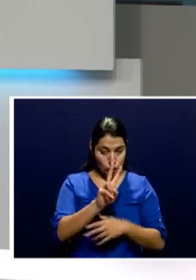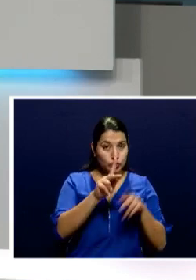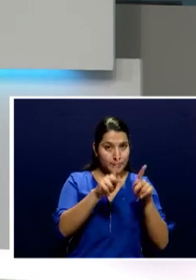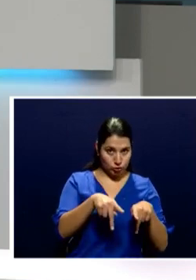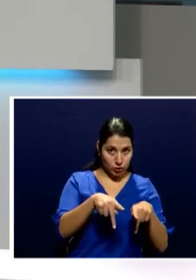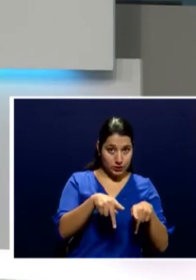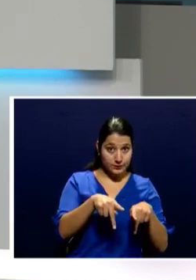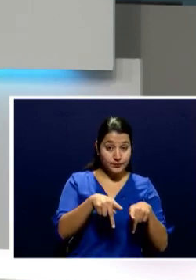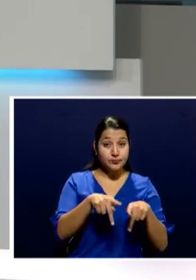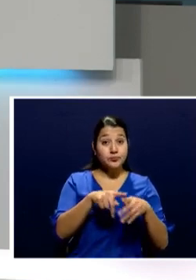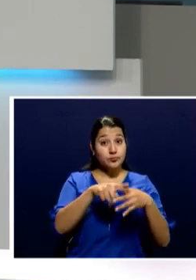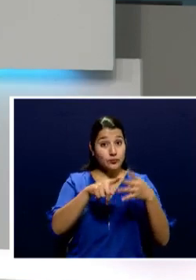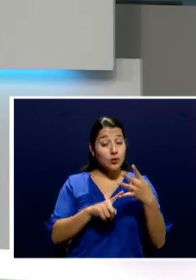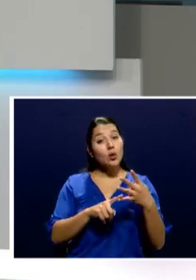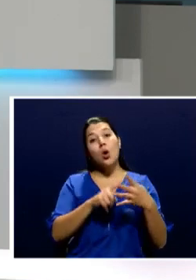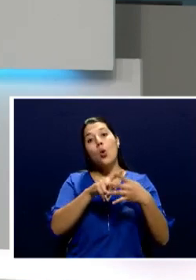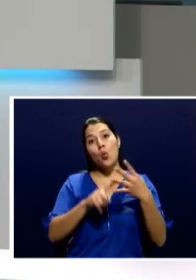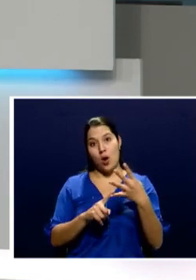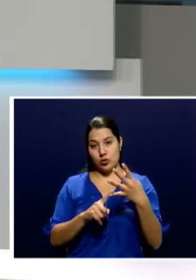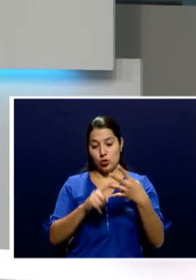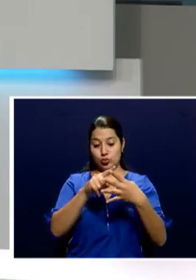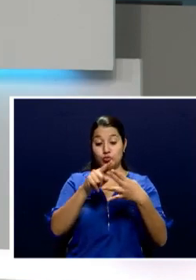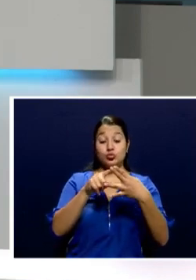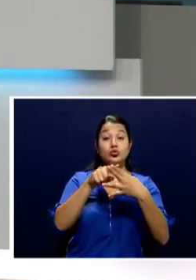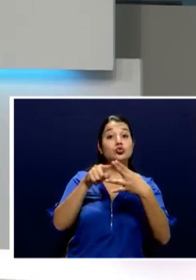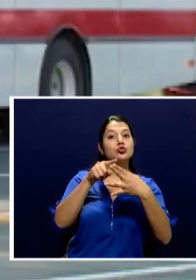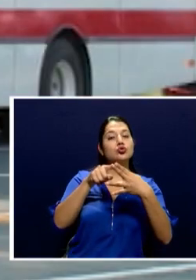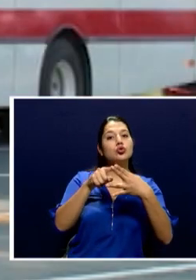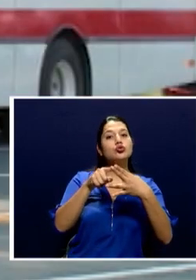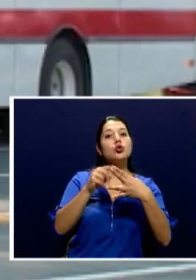personas jóvenes y sin factores de riesgo.